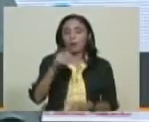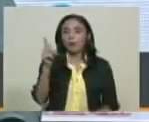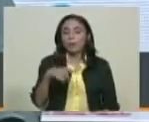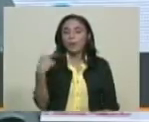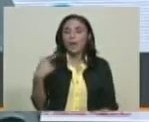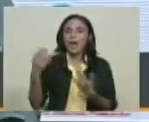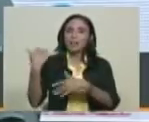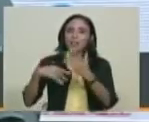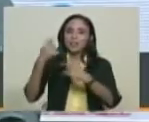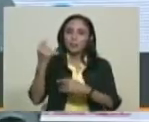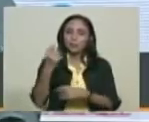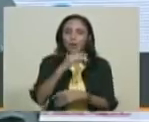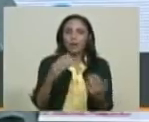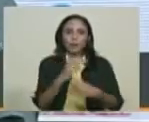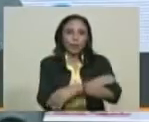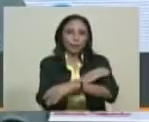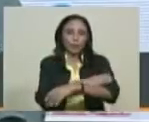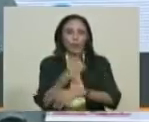ex diputado Juan Requesén.